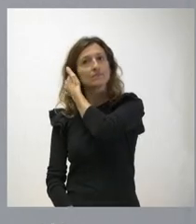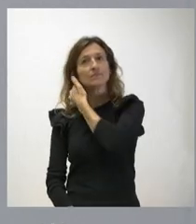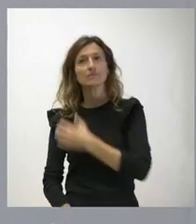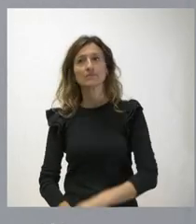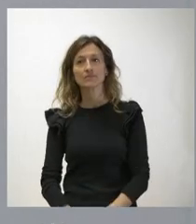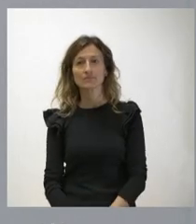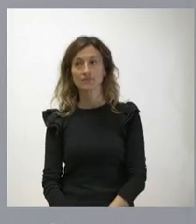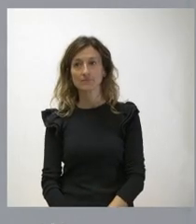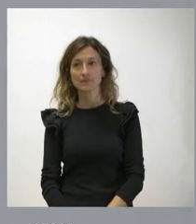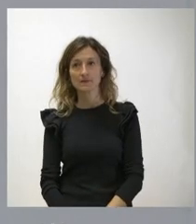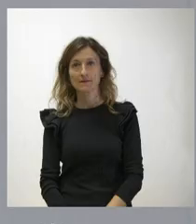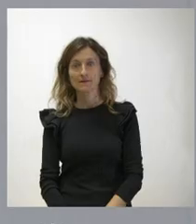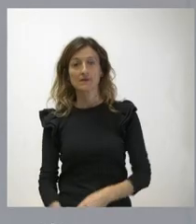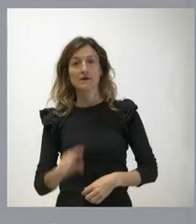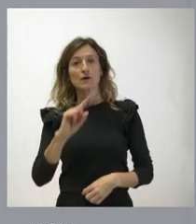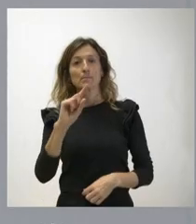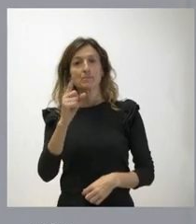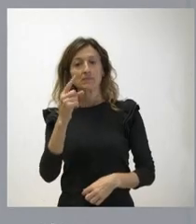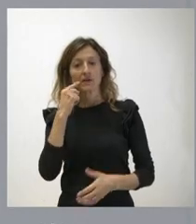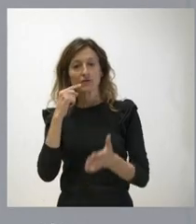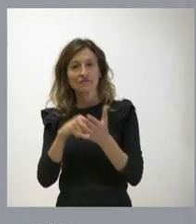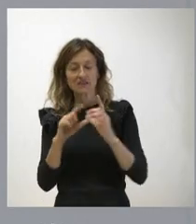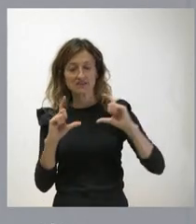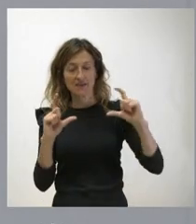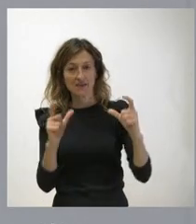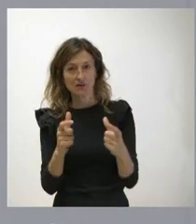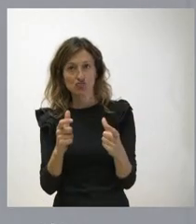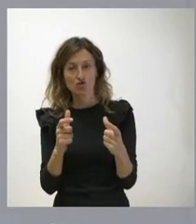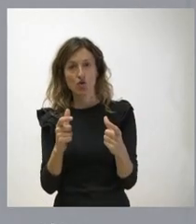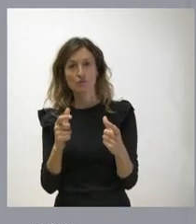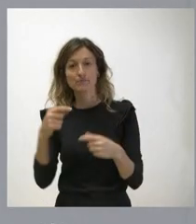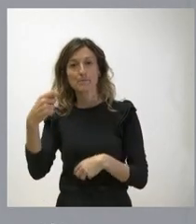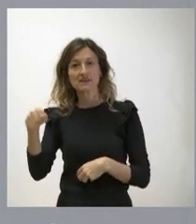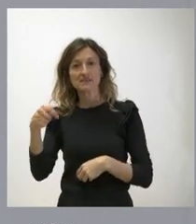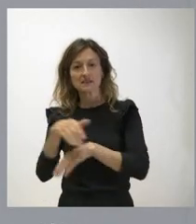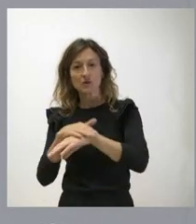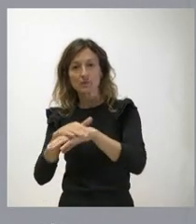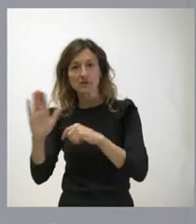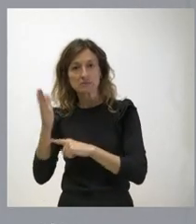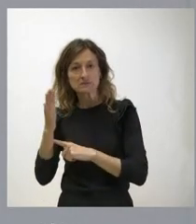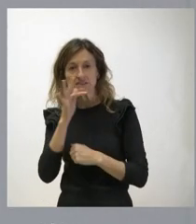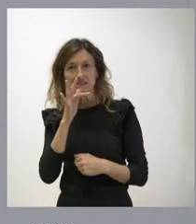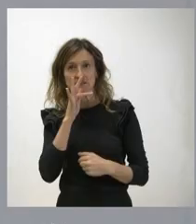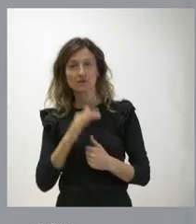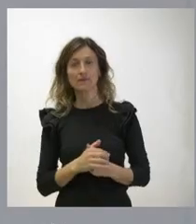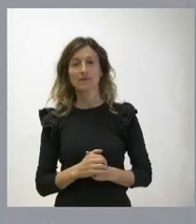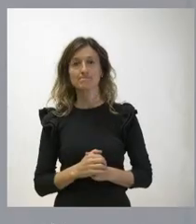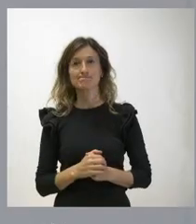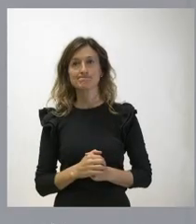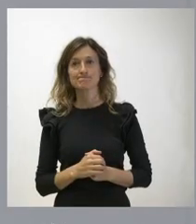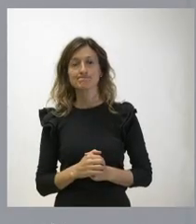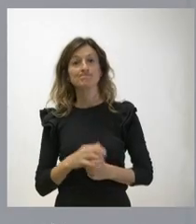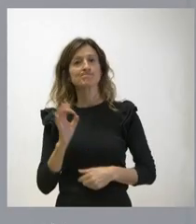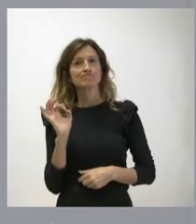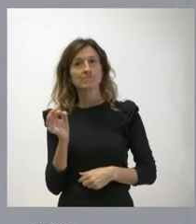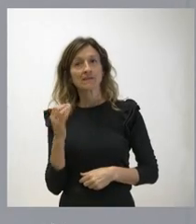ayuda lo primero la fecha de la reunión todavía todavía no nos ha manifestado el presidente del gobierno ninguna fecha pero sí que es verdad que